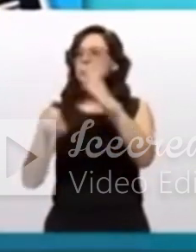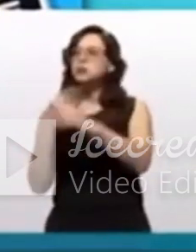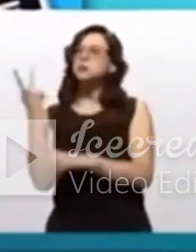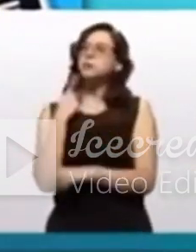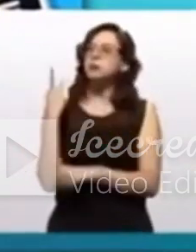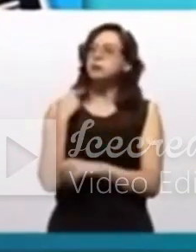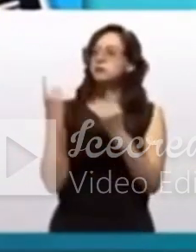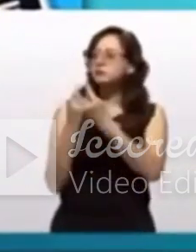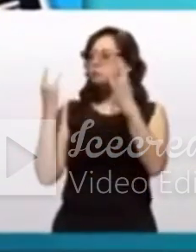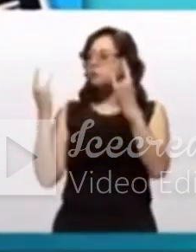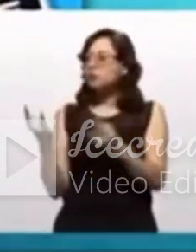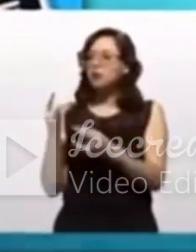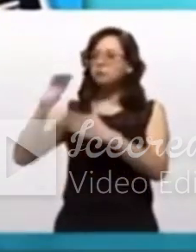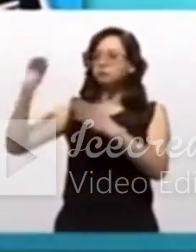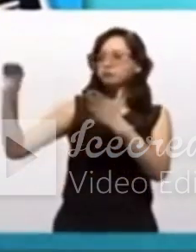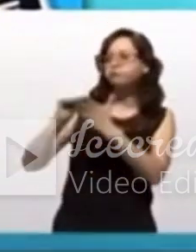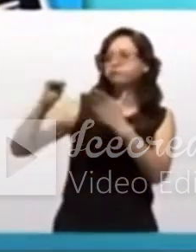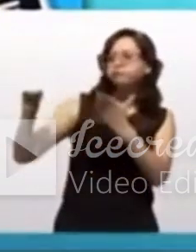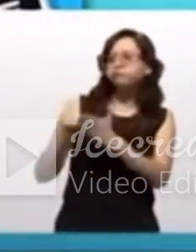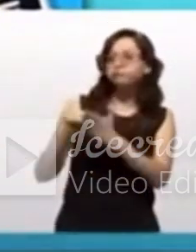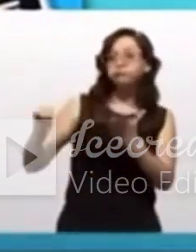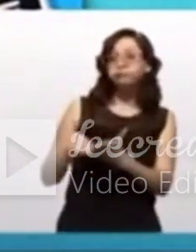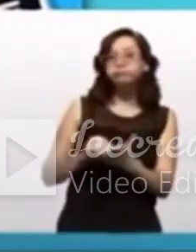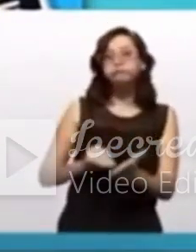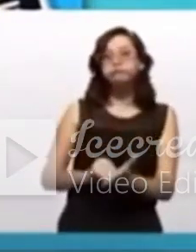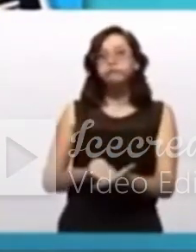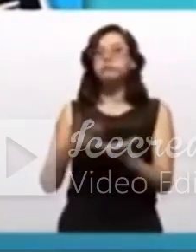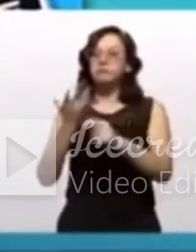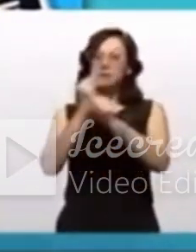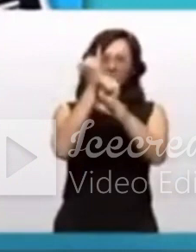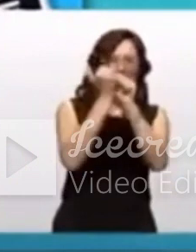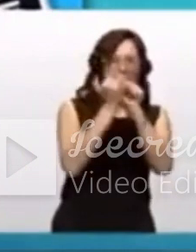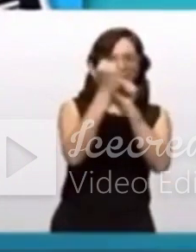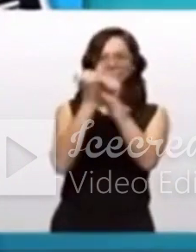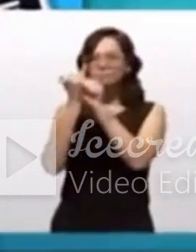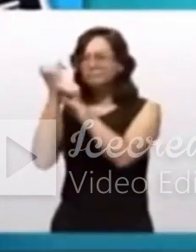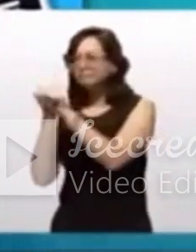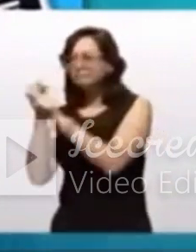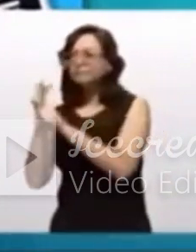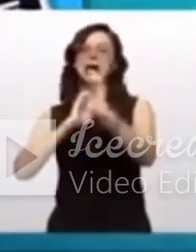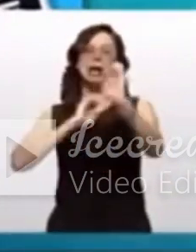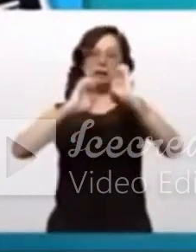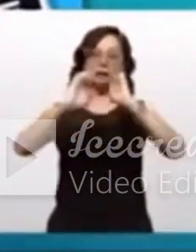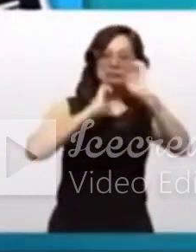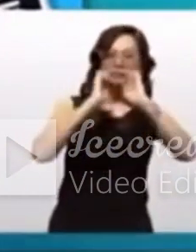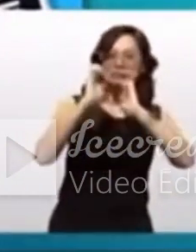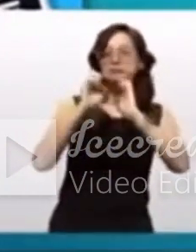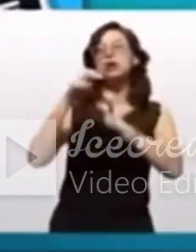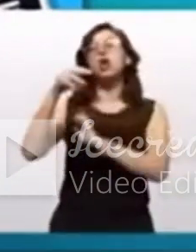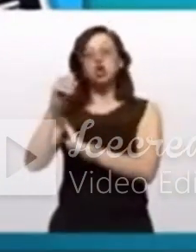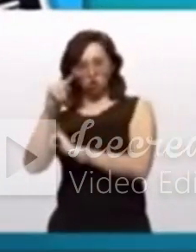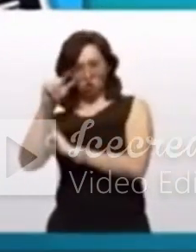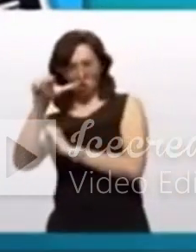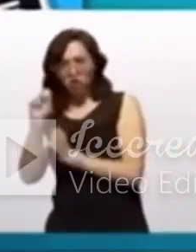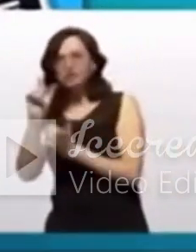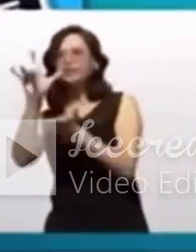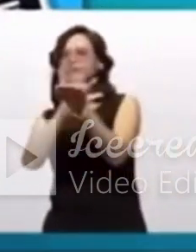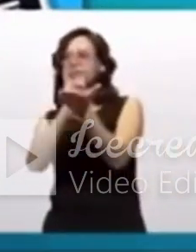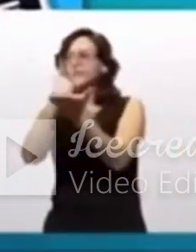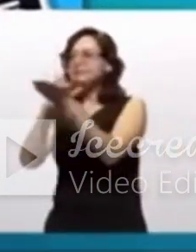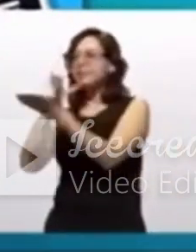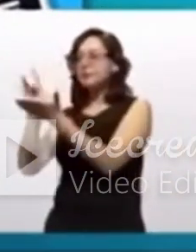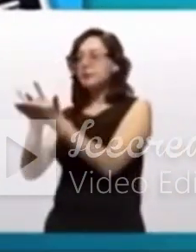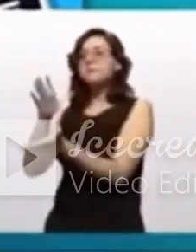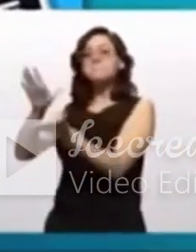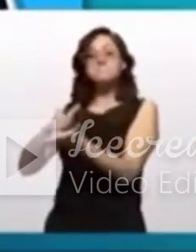políticas o históricas. Para lograrlo utiliza diversas fuentes de información como entrevistas, notas periodísticas, documentos